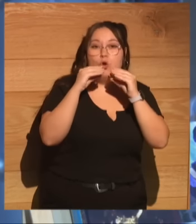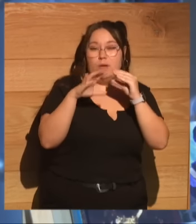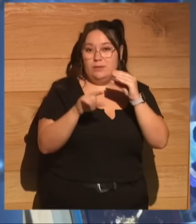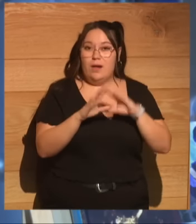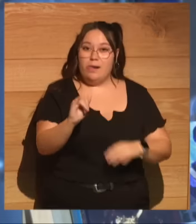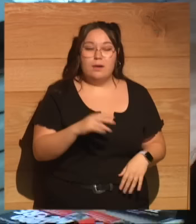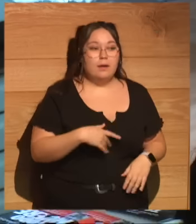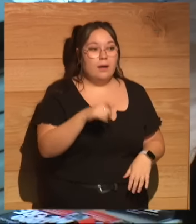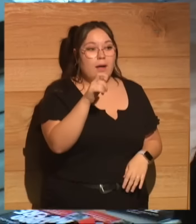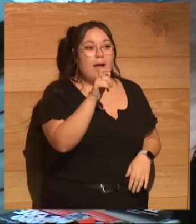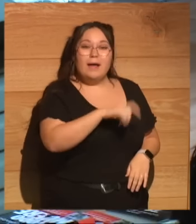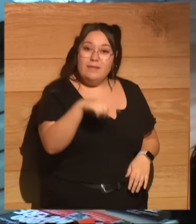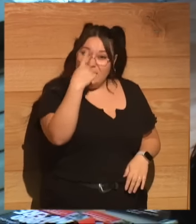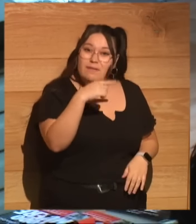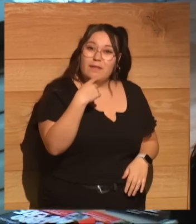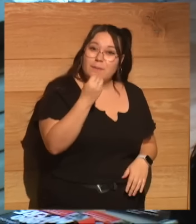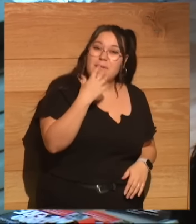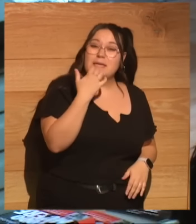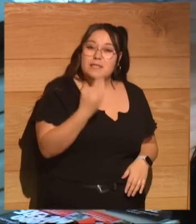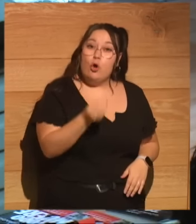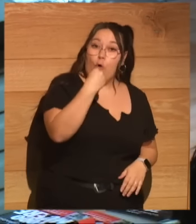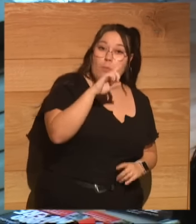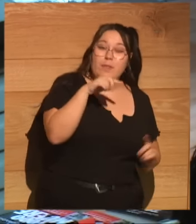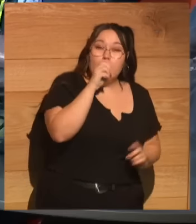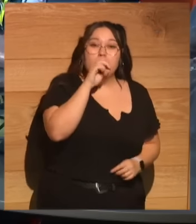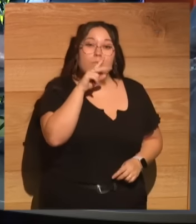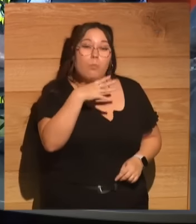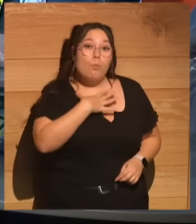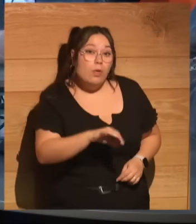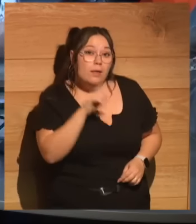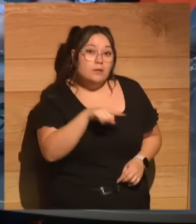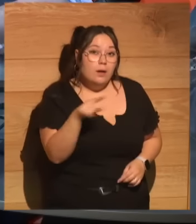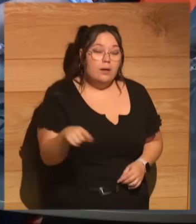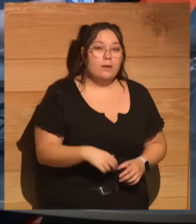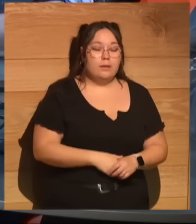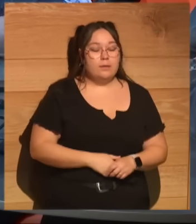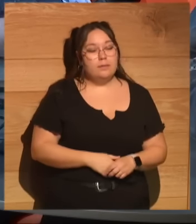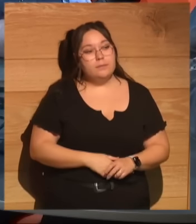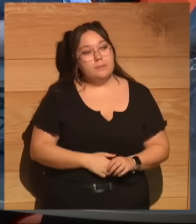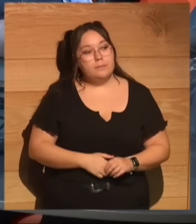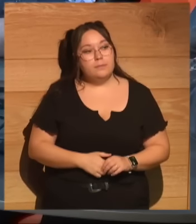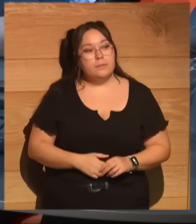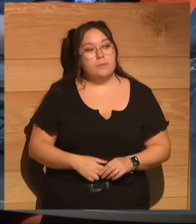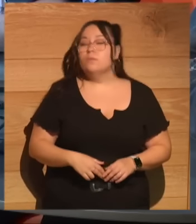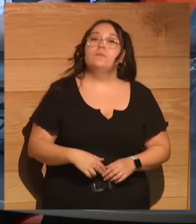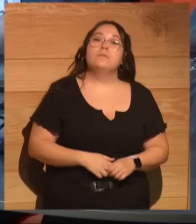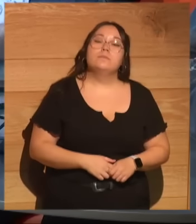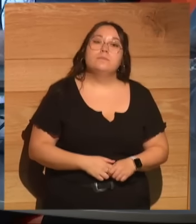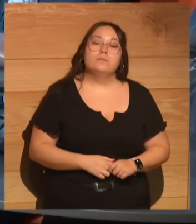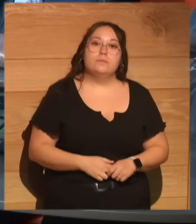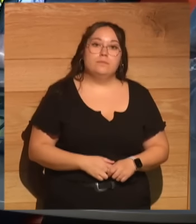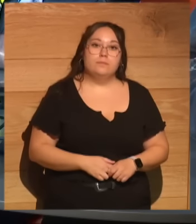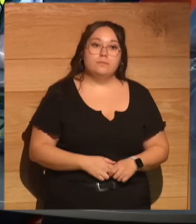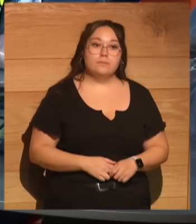que sabe decir muy bien Pamplona. Es, que es fundamental. Tienes que decir Nabucodonosor. Claro. ¿Se llama acaso Polvoyers?